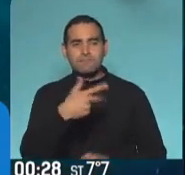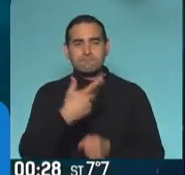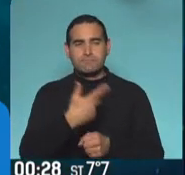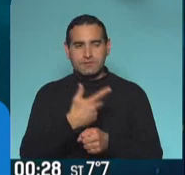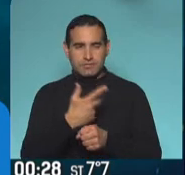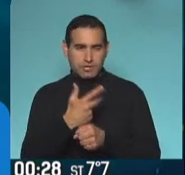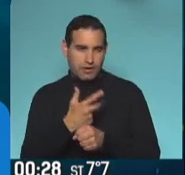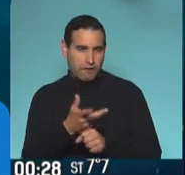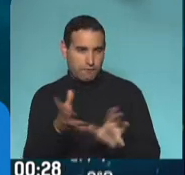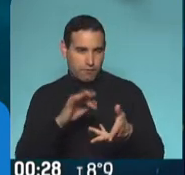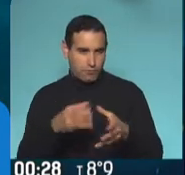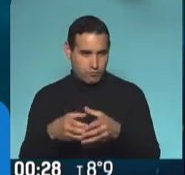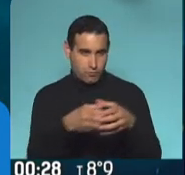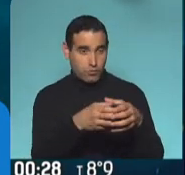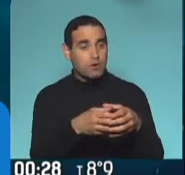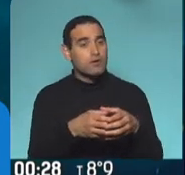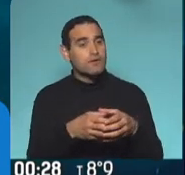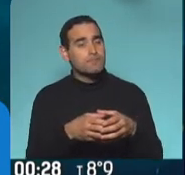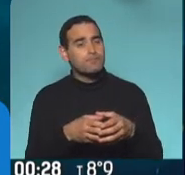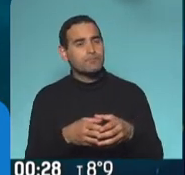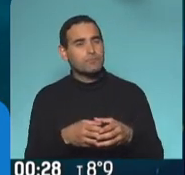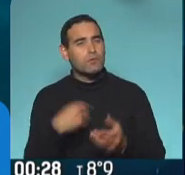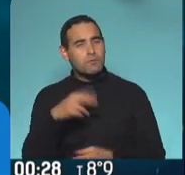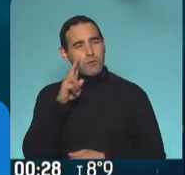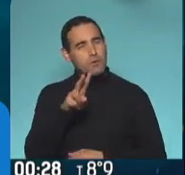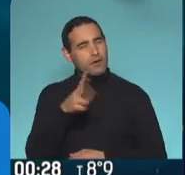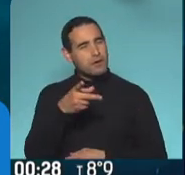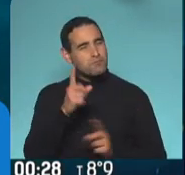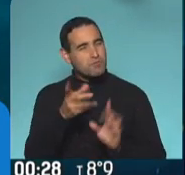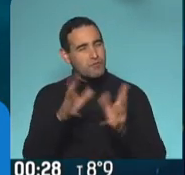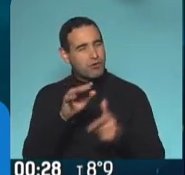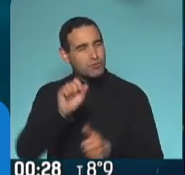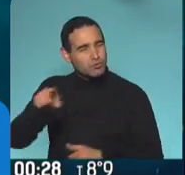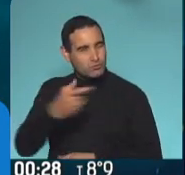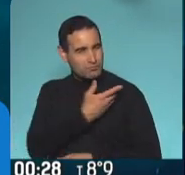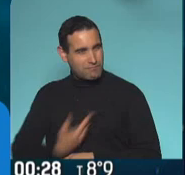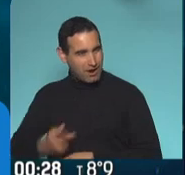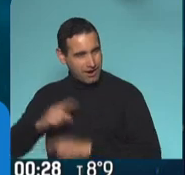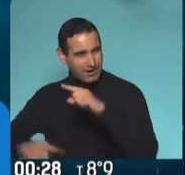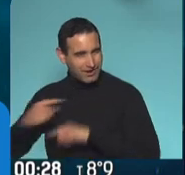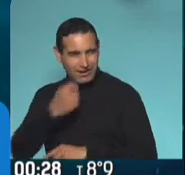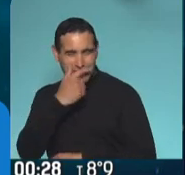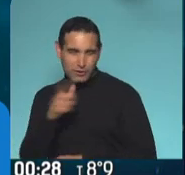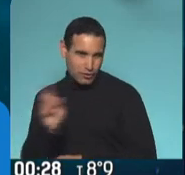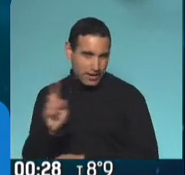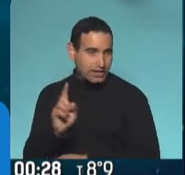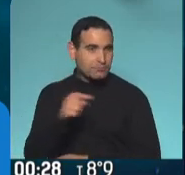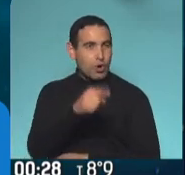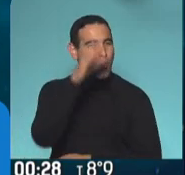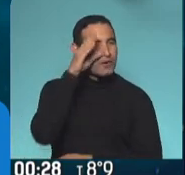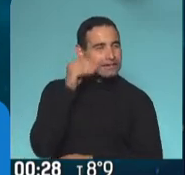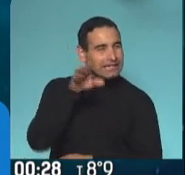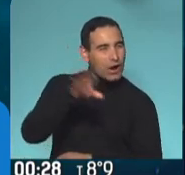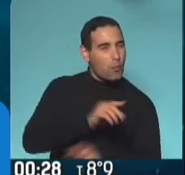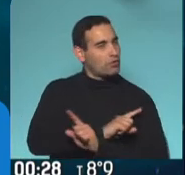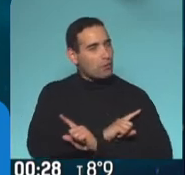no sería digamos algo en lo que vos ves con el modelo de amos de macri actual pero tampoco sería el modelo de cristina yo